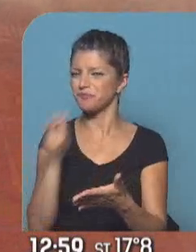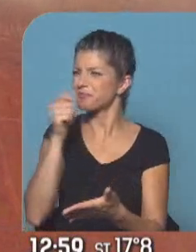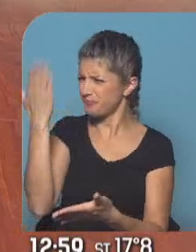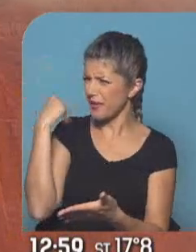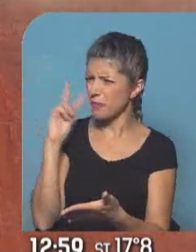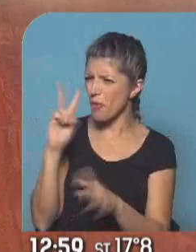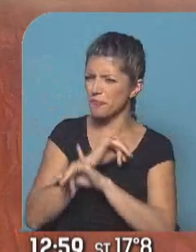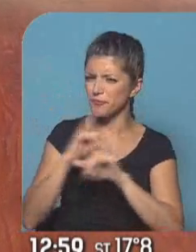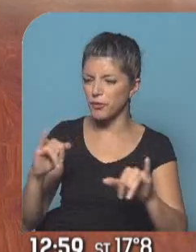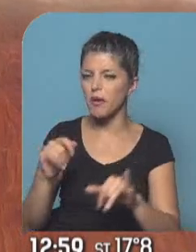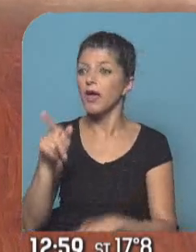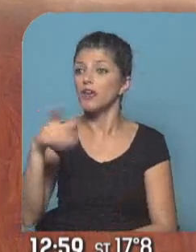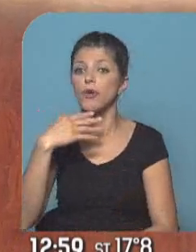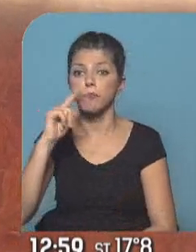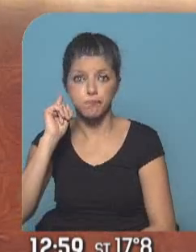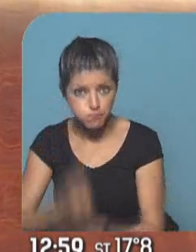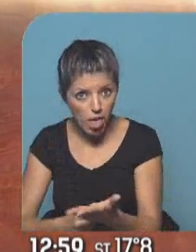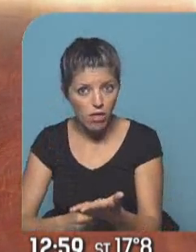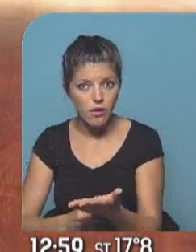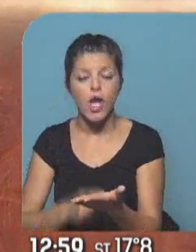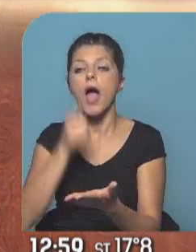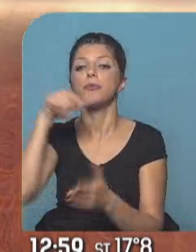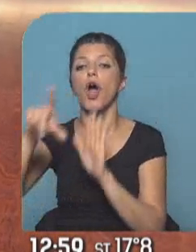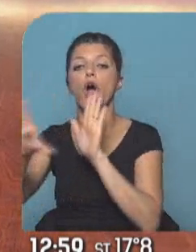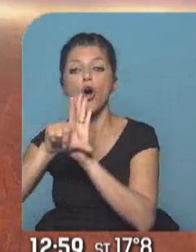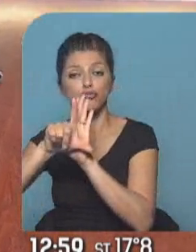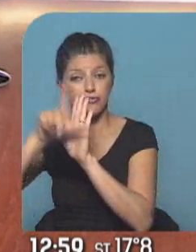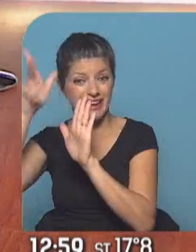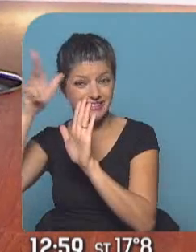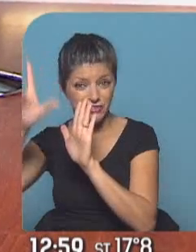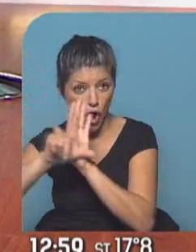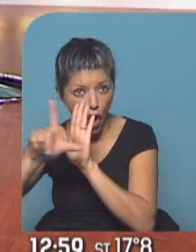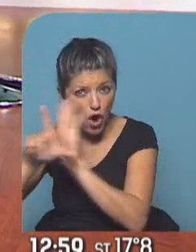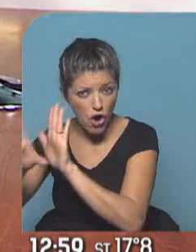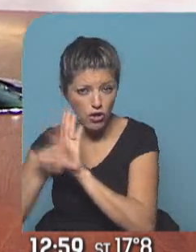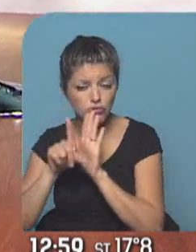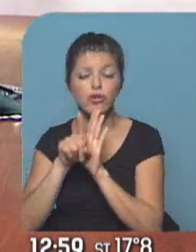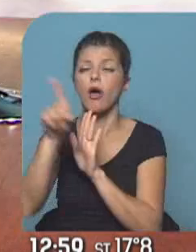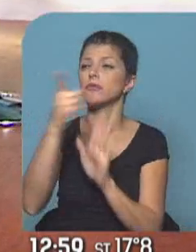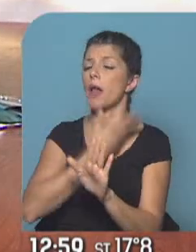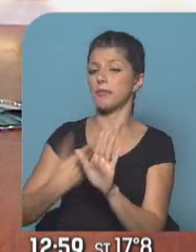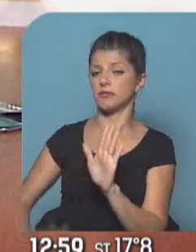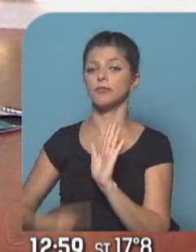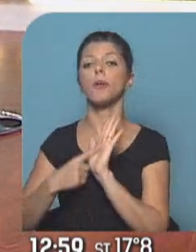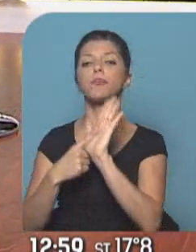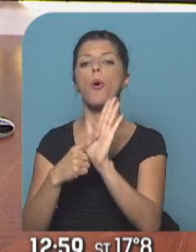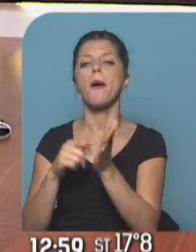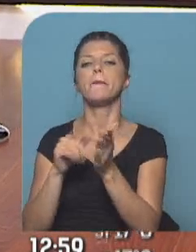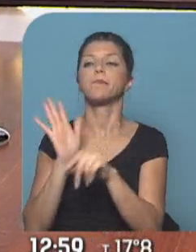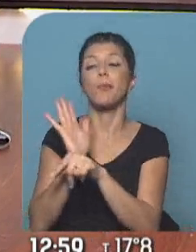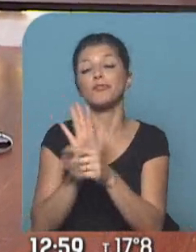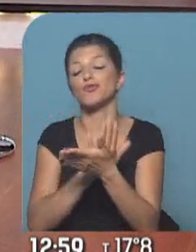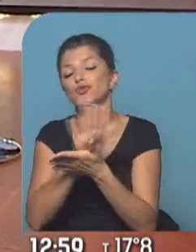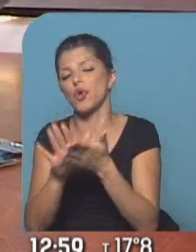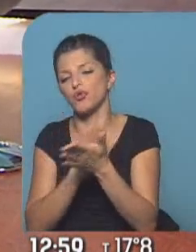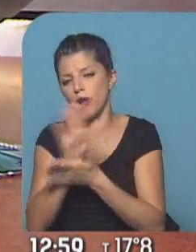medidas. De hecho, ahora hay unas 8 leyes que Maduro llevó con esos libros rojos para resolver, entre comillas, los problemas de la